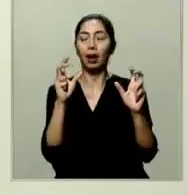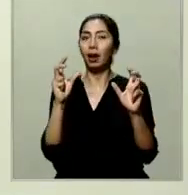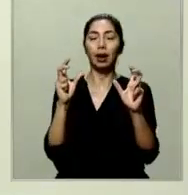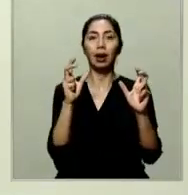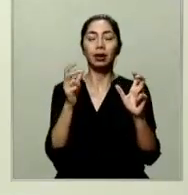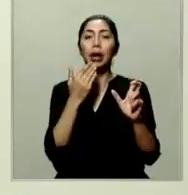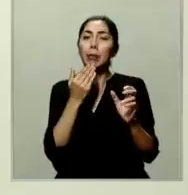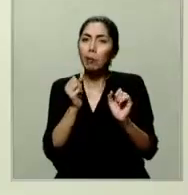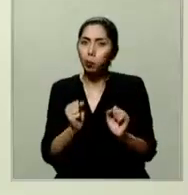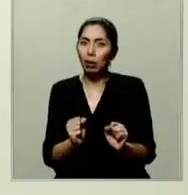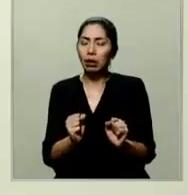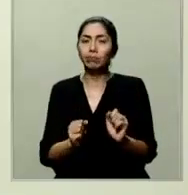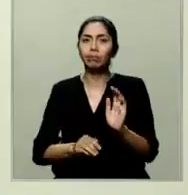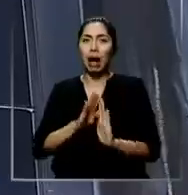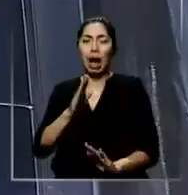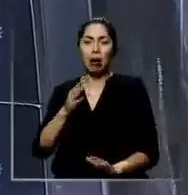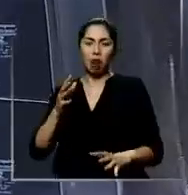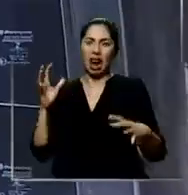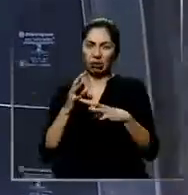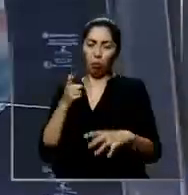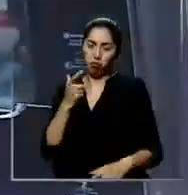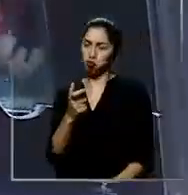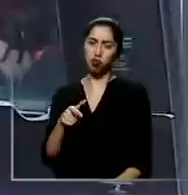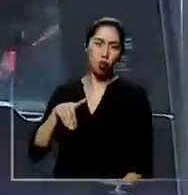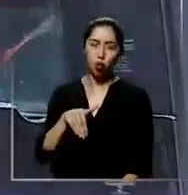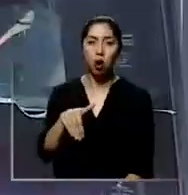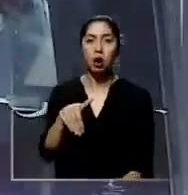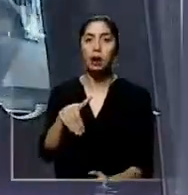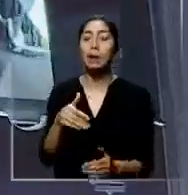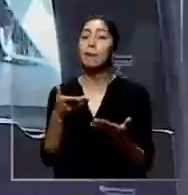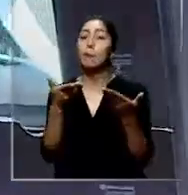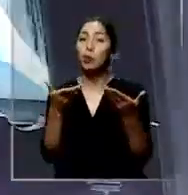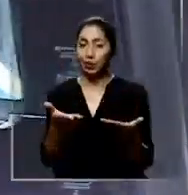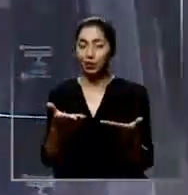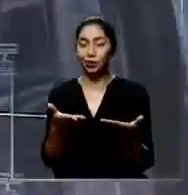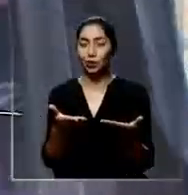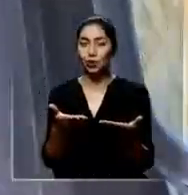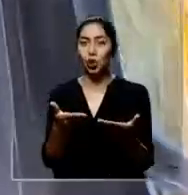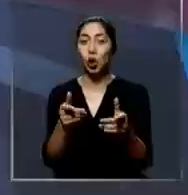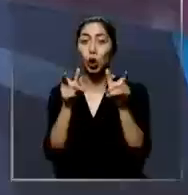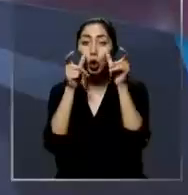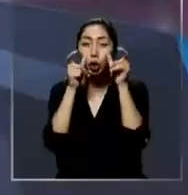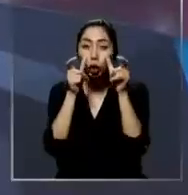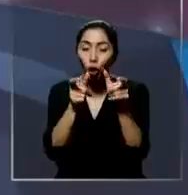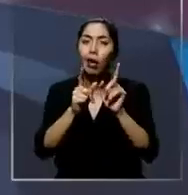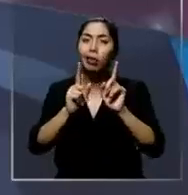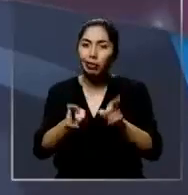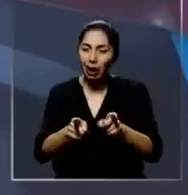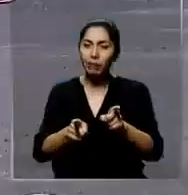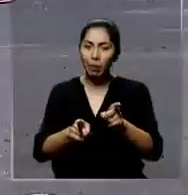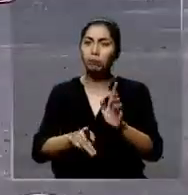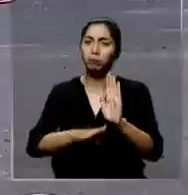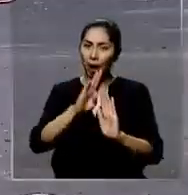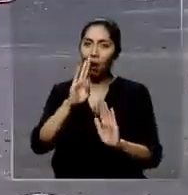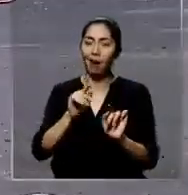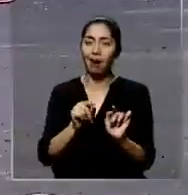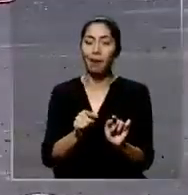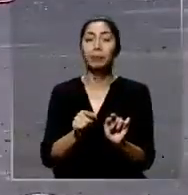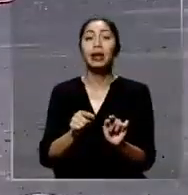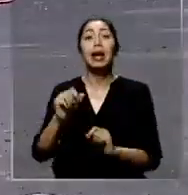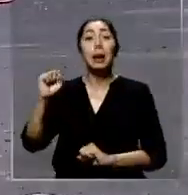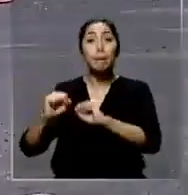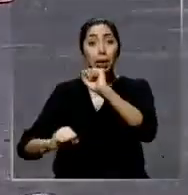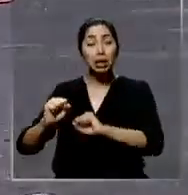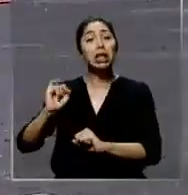hacer una conducción mucho más agresiva. Por lo mismo, los controles, según los mismos choferes, deberían ser más exhaustivos. Si bien las empresas